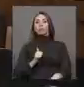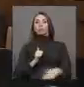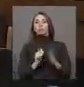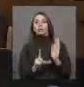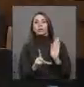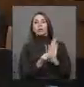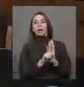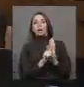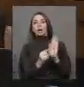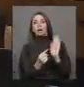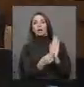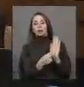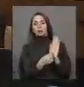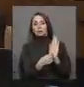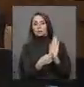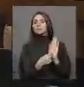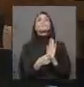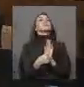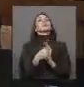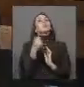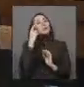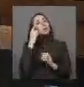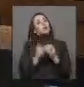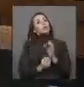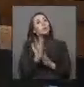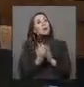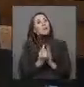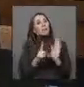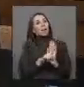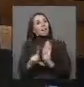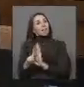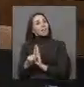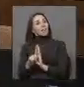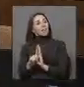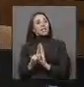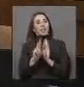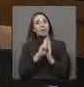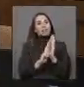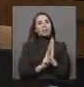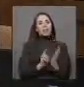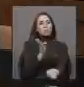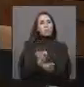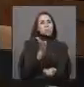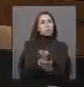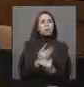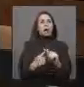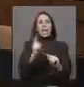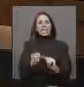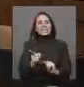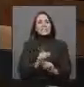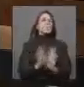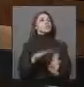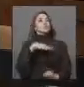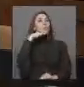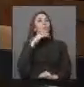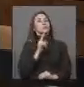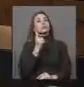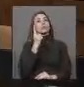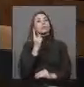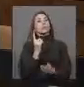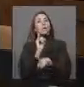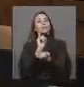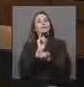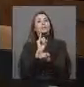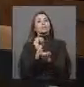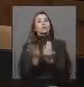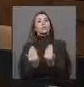ley. Pero no bastan las nuevas regulaciones, por muy exigentes y severas que sean, sin que exista algún órgano que